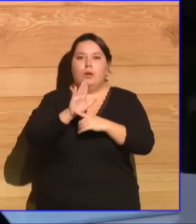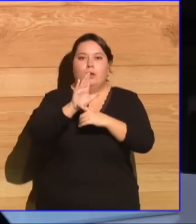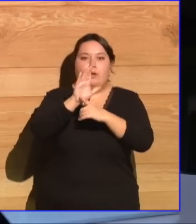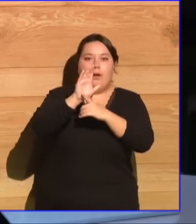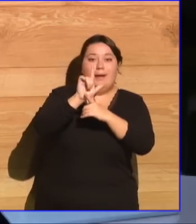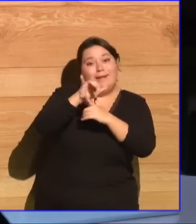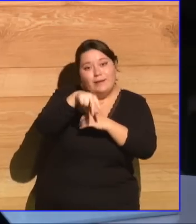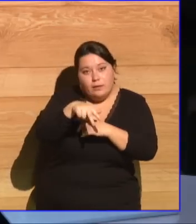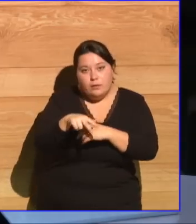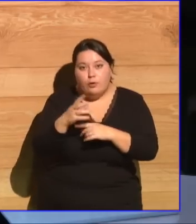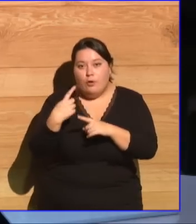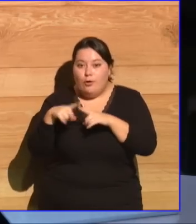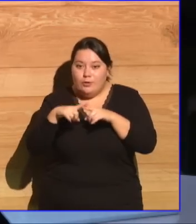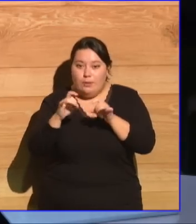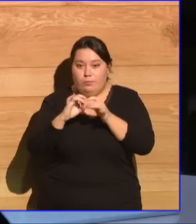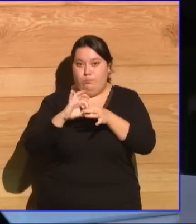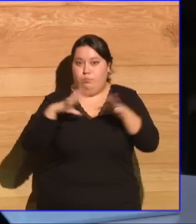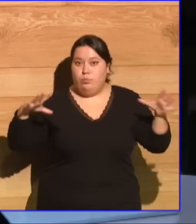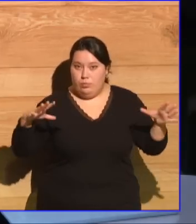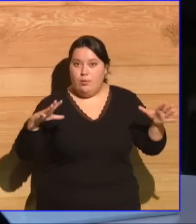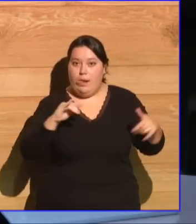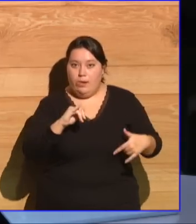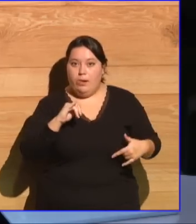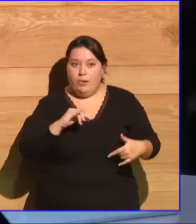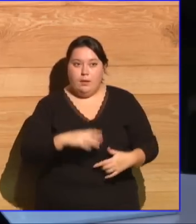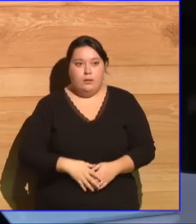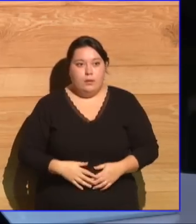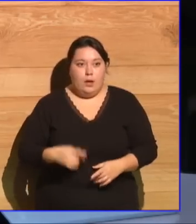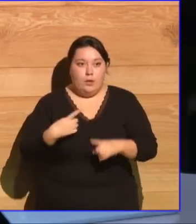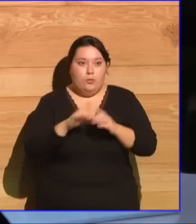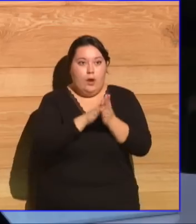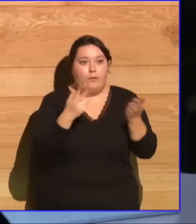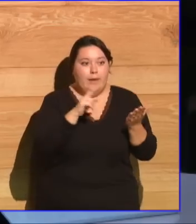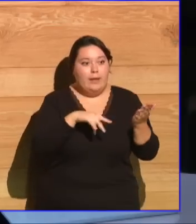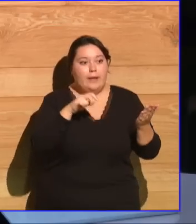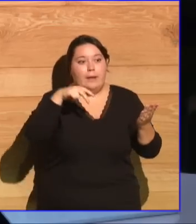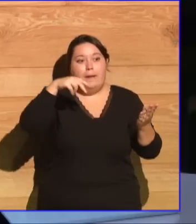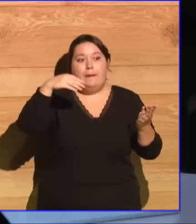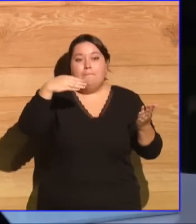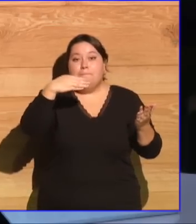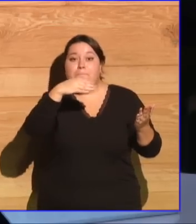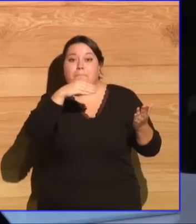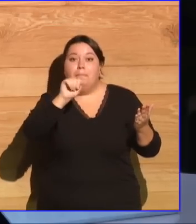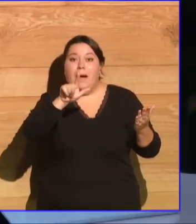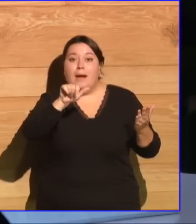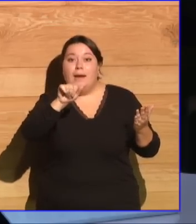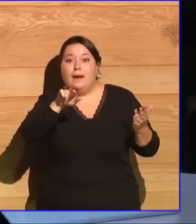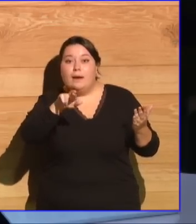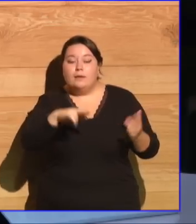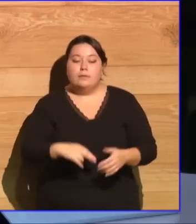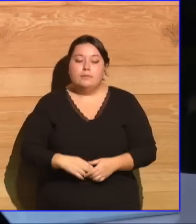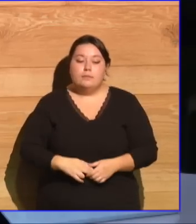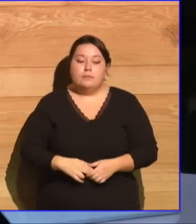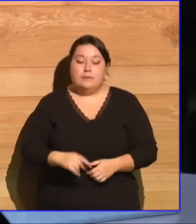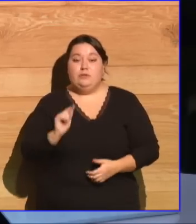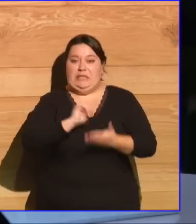sus diferencias que ahora podemos cuestionar. Se basa en una novela de Ballard, que en